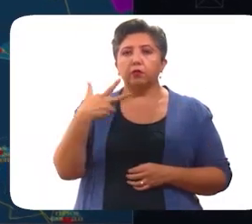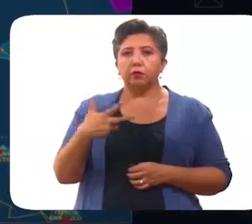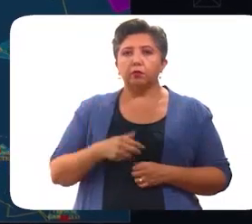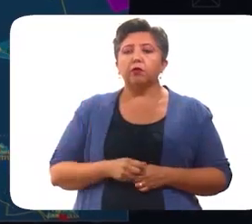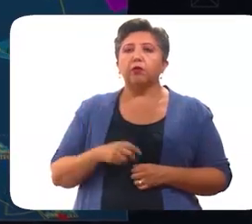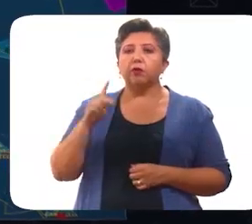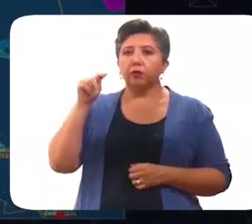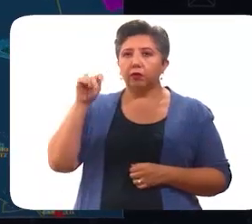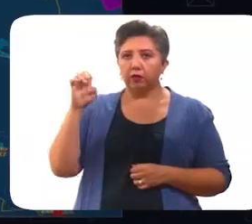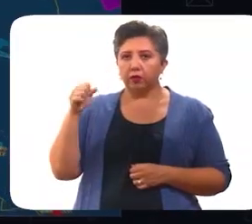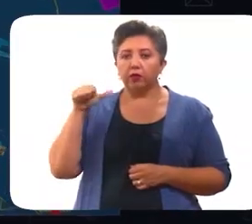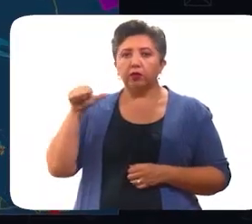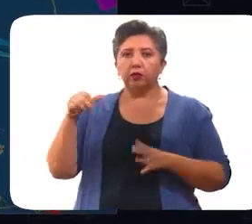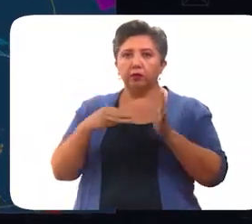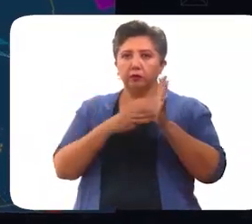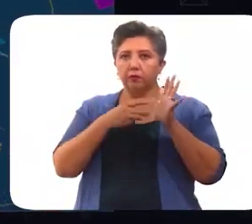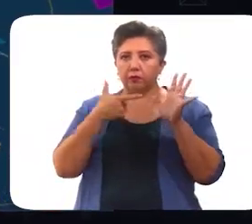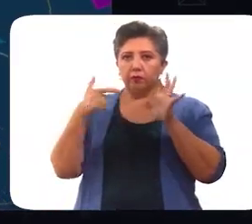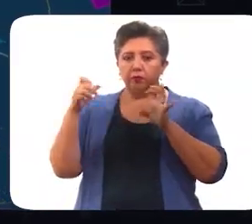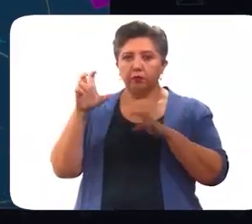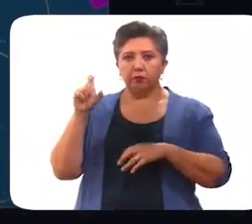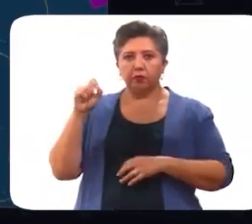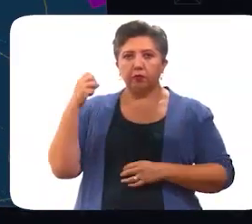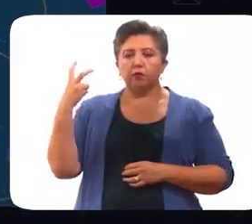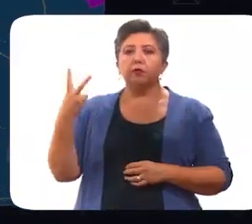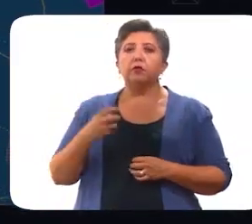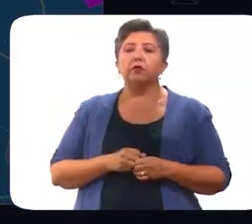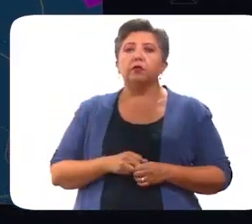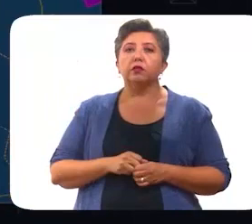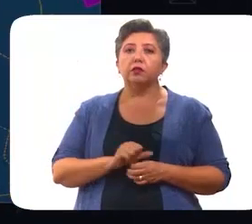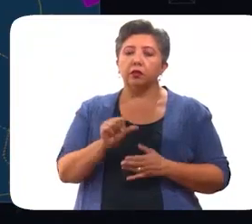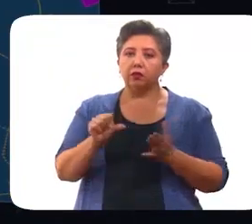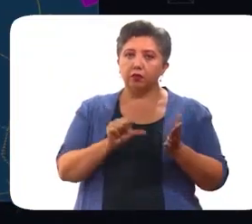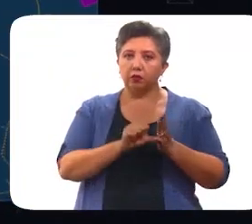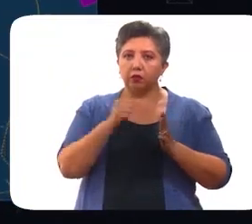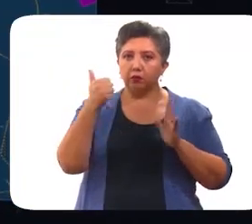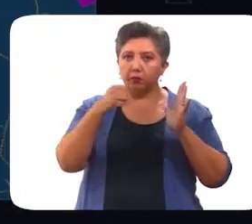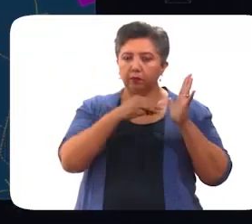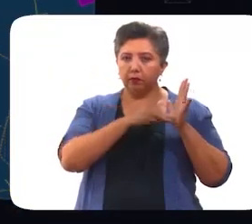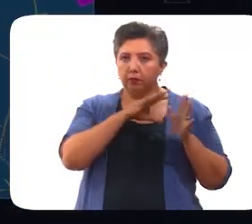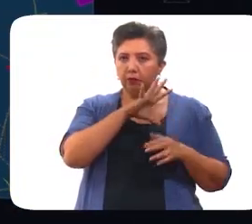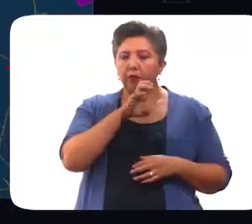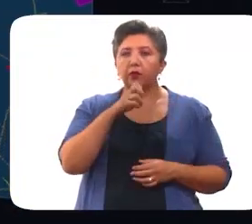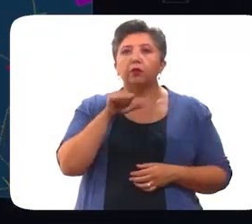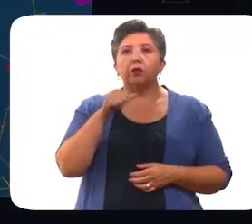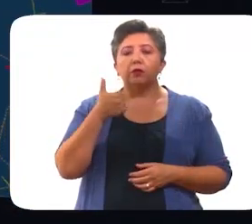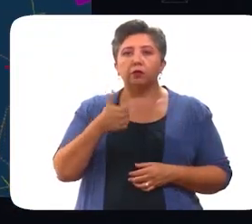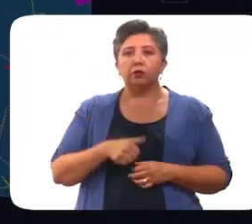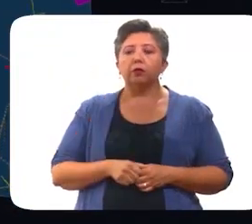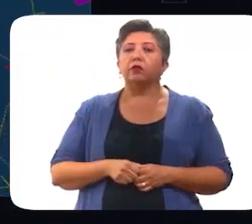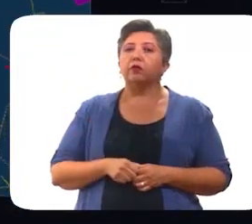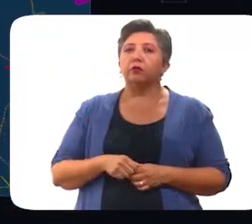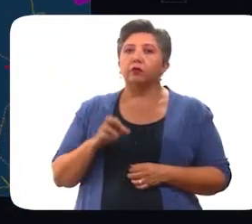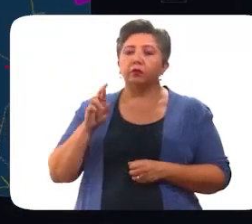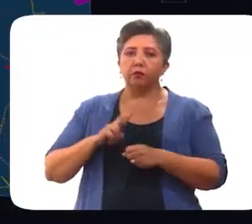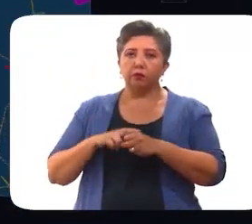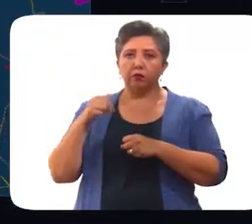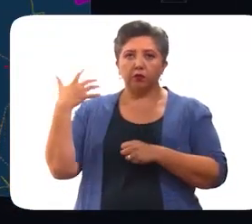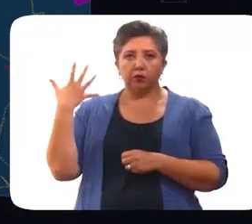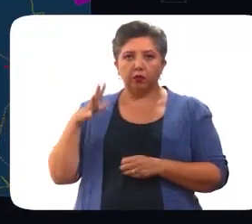17.648, en la zona oriente 16.722, en la zona centro 6.511, en la zona